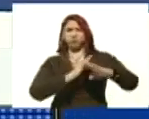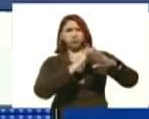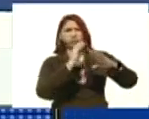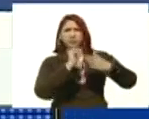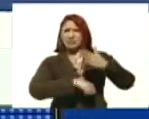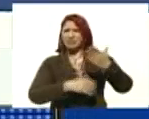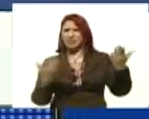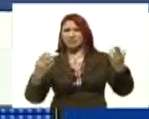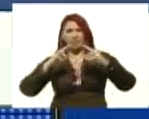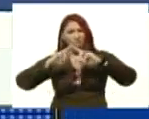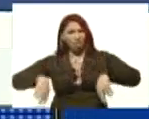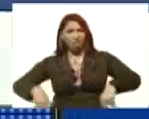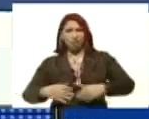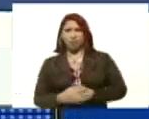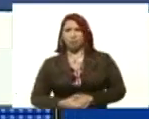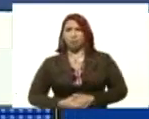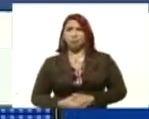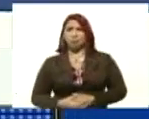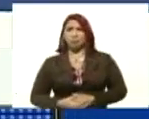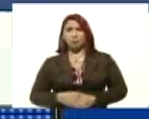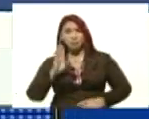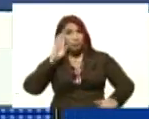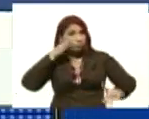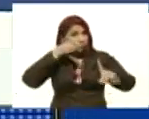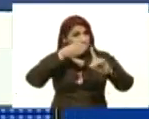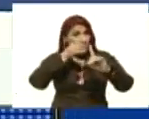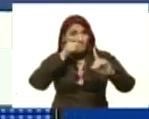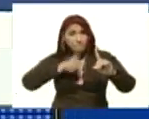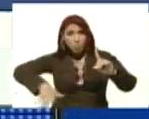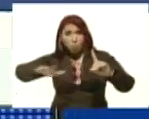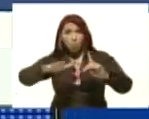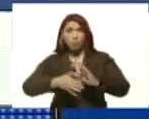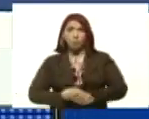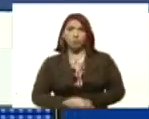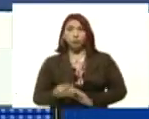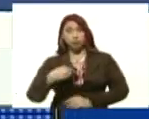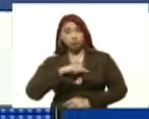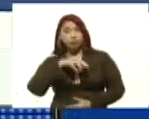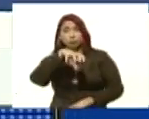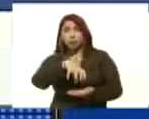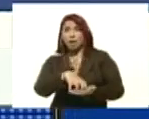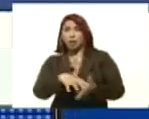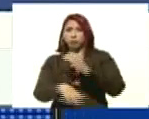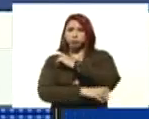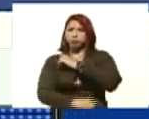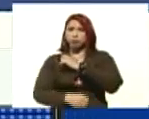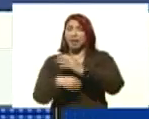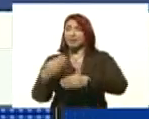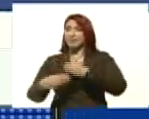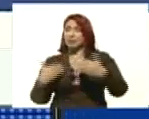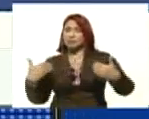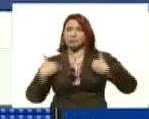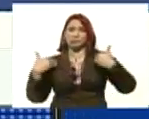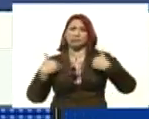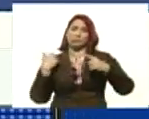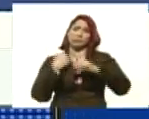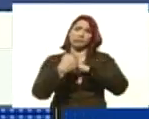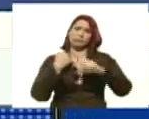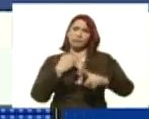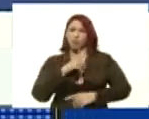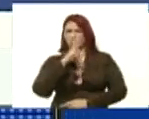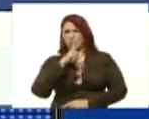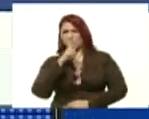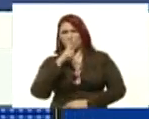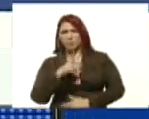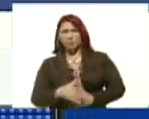sin intermediario, ir directo al pueblo. Y aquí el Estado burgués nos está haciendo un gran daño, porque anda podrido por